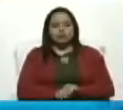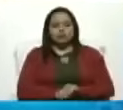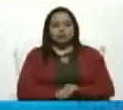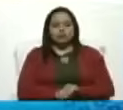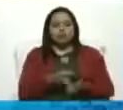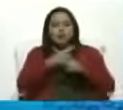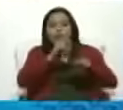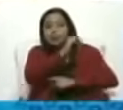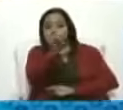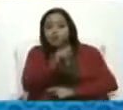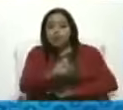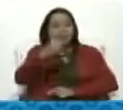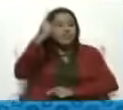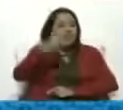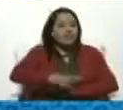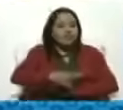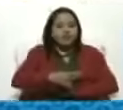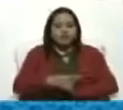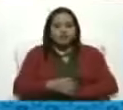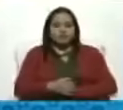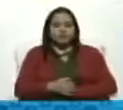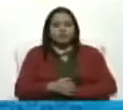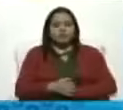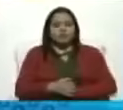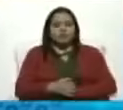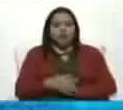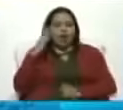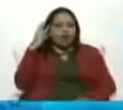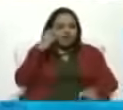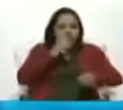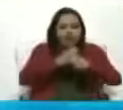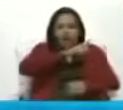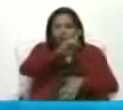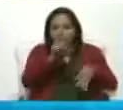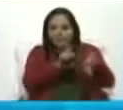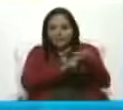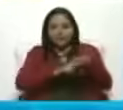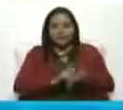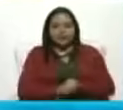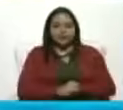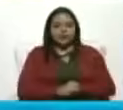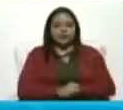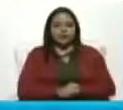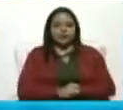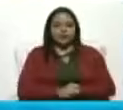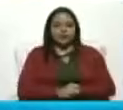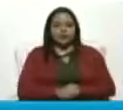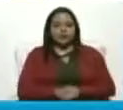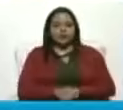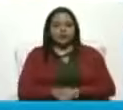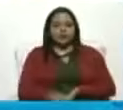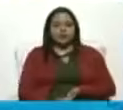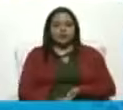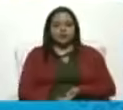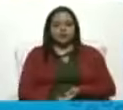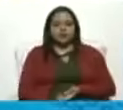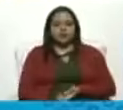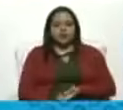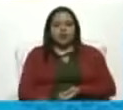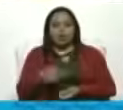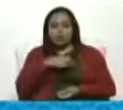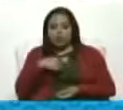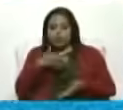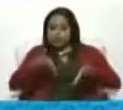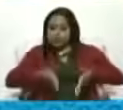pero el Zulia tiene que tener la confianza absoluta de que estamos en el